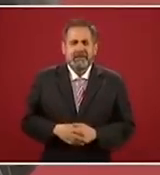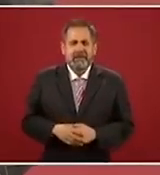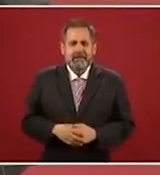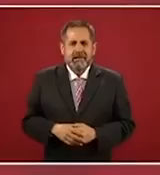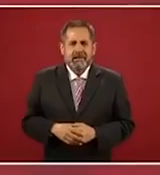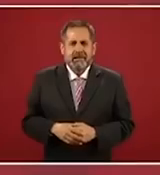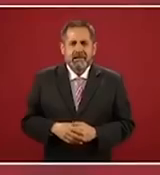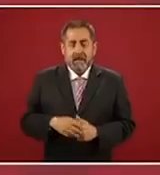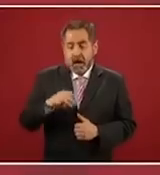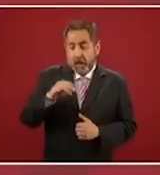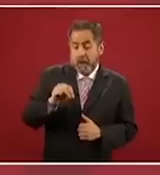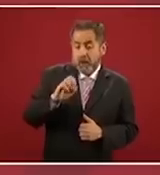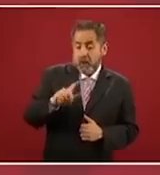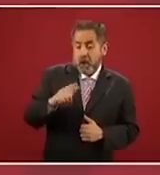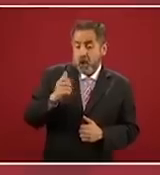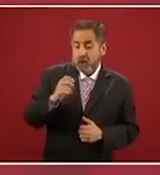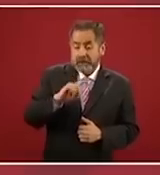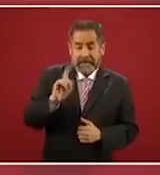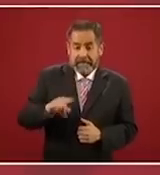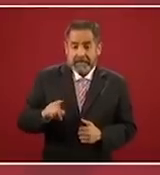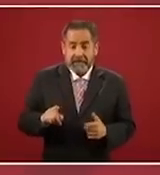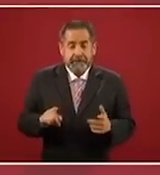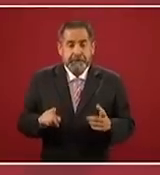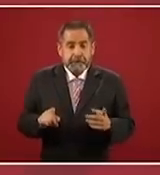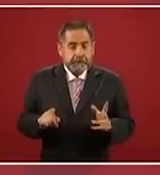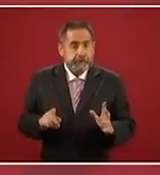Y ya cuando Manuel González